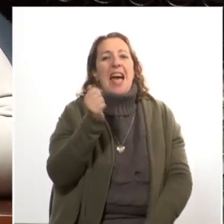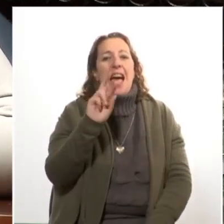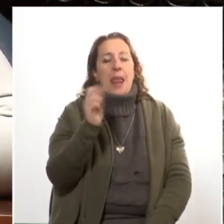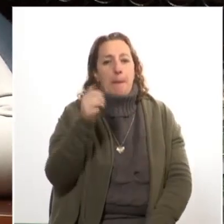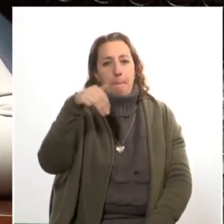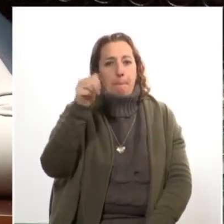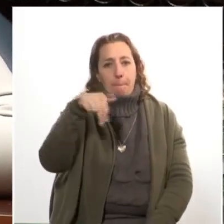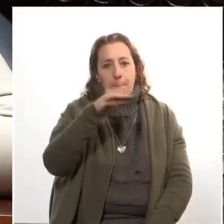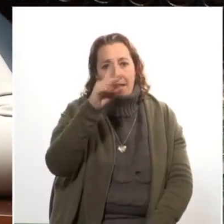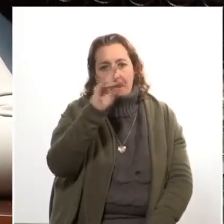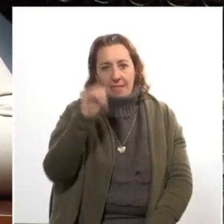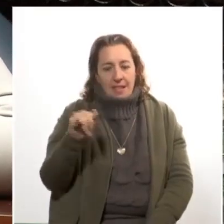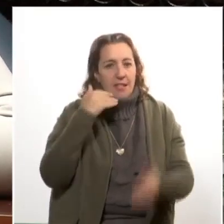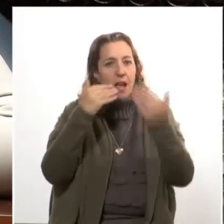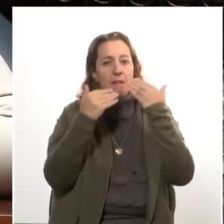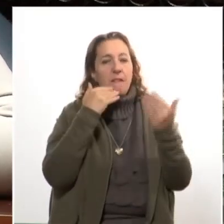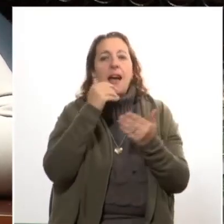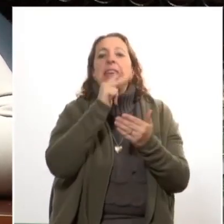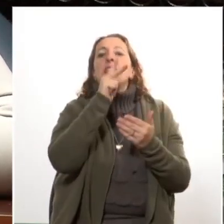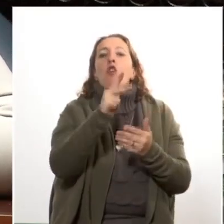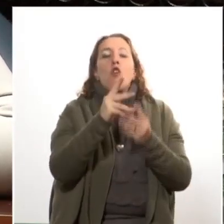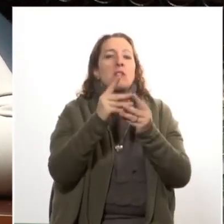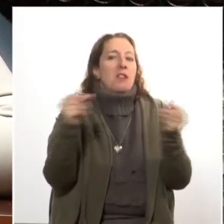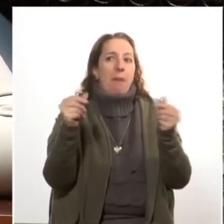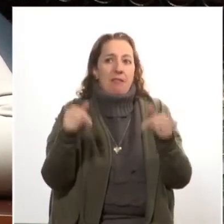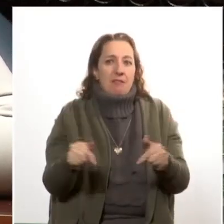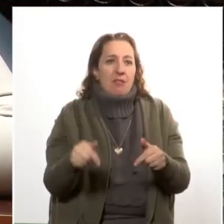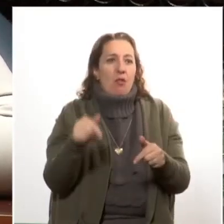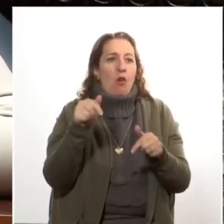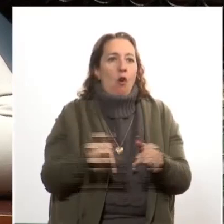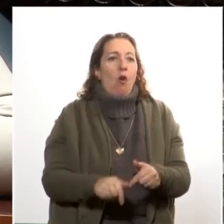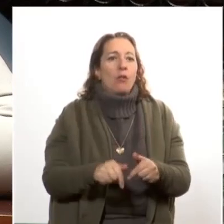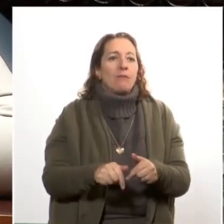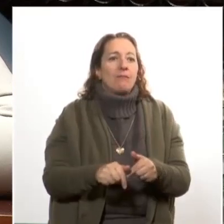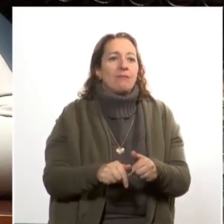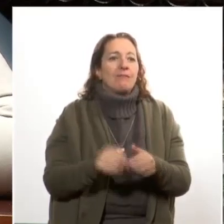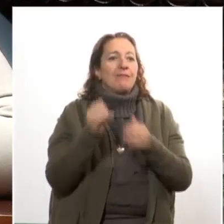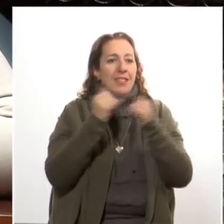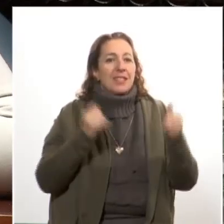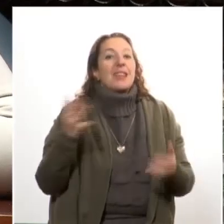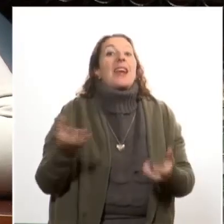hijo desaparecido, Simón Riquelo, hoy felizmente también